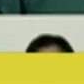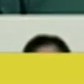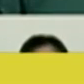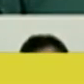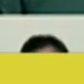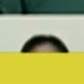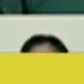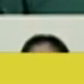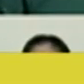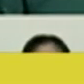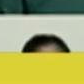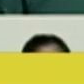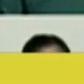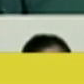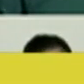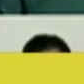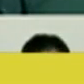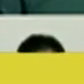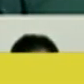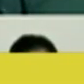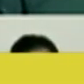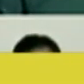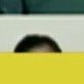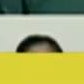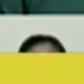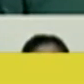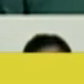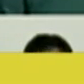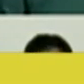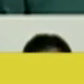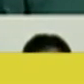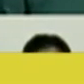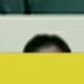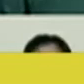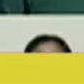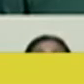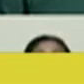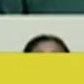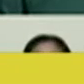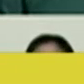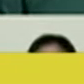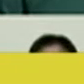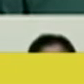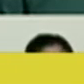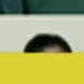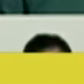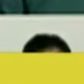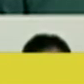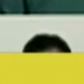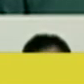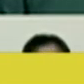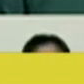Nacional Bolivariana se fundamenta en tres pilares fundamentales: la obediencia, la disciplina y la